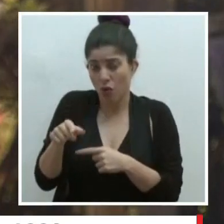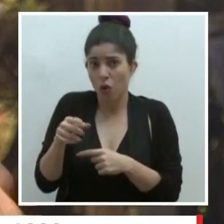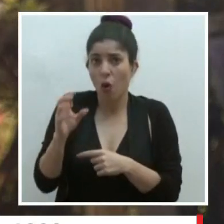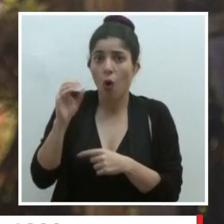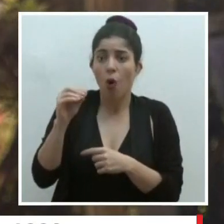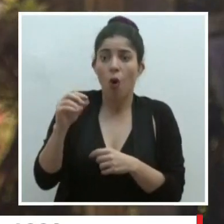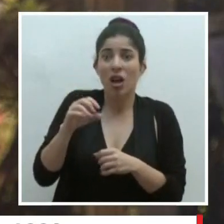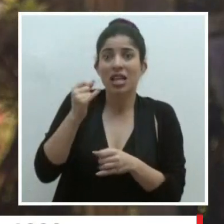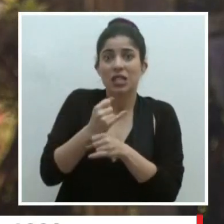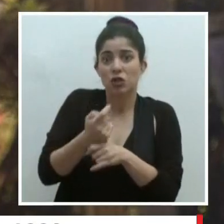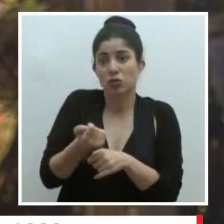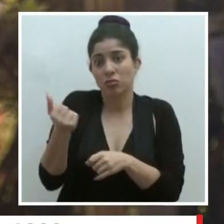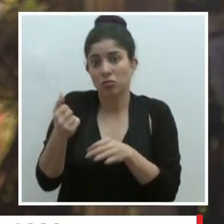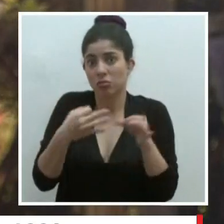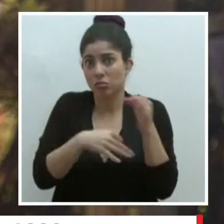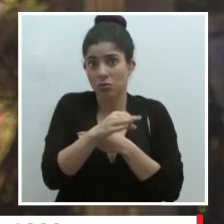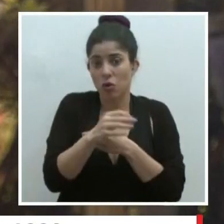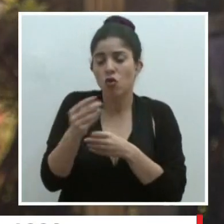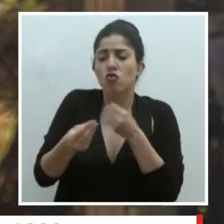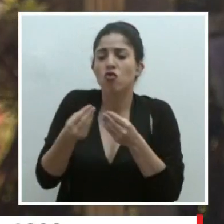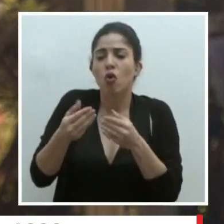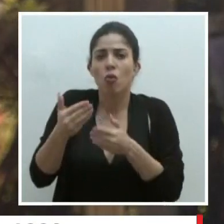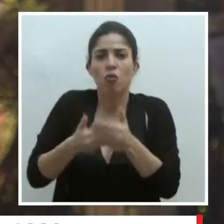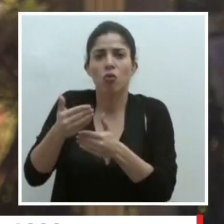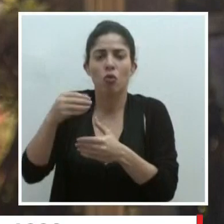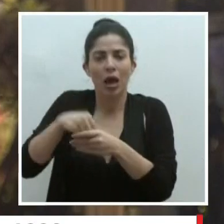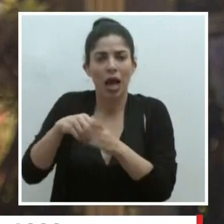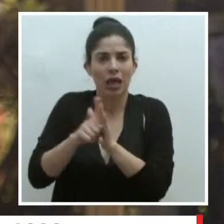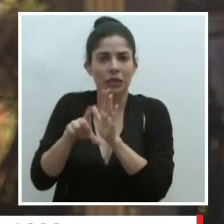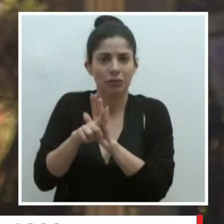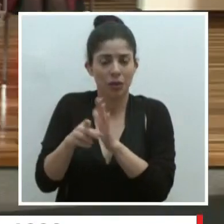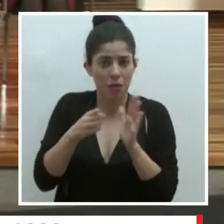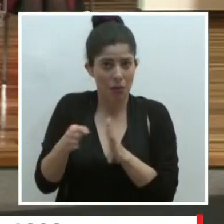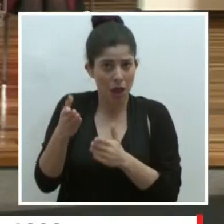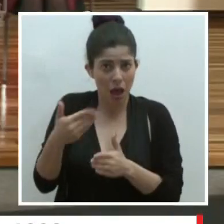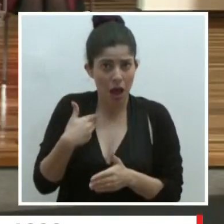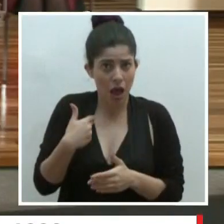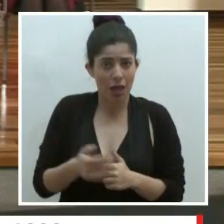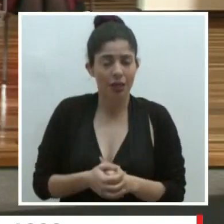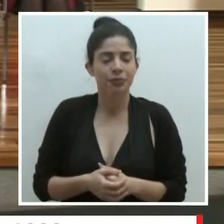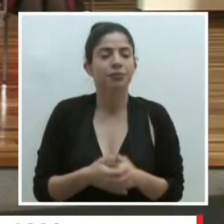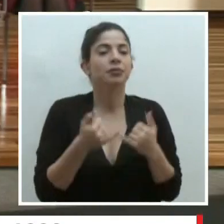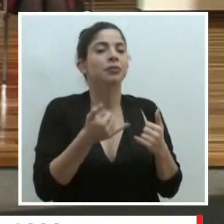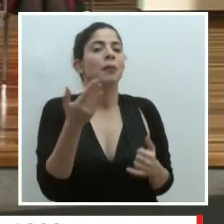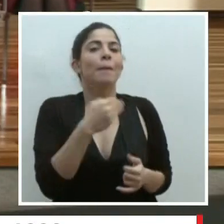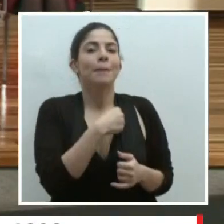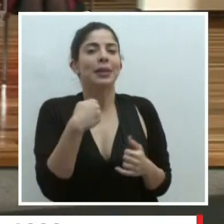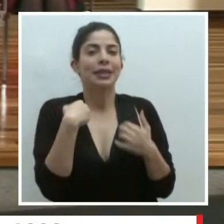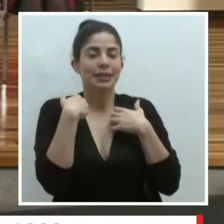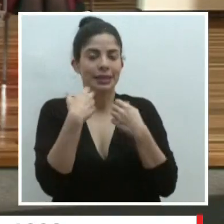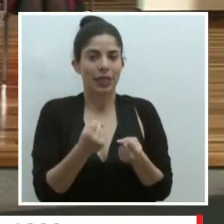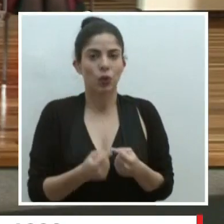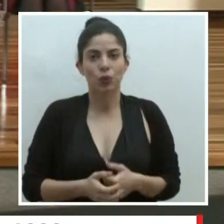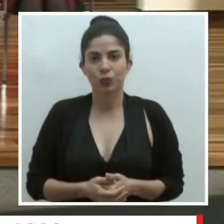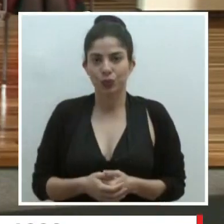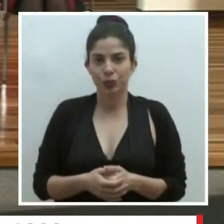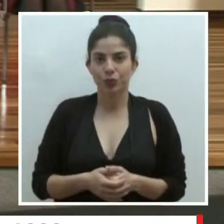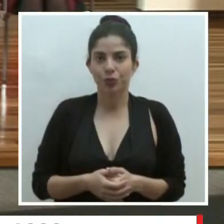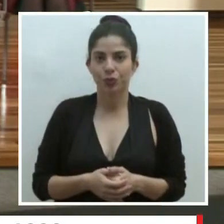institución o meter a otra para que el plan por fin avance en la Asamblea Legislativa? Gracias. Escuchamos al ministro de Salud.